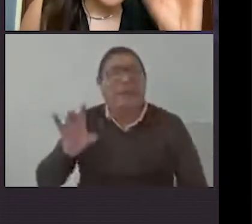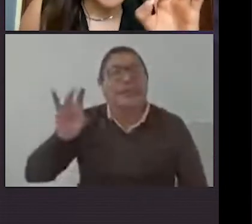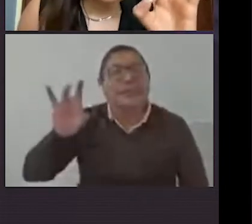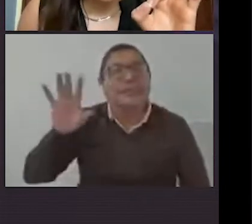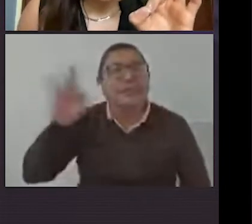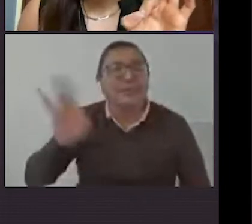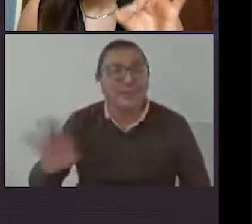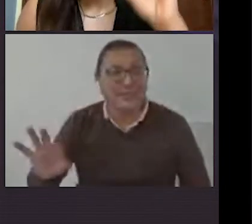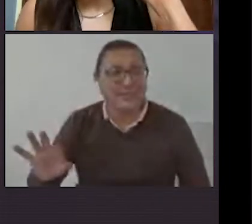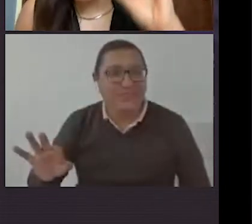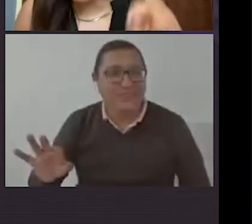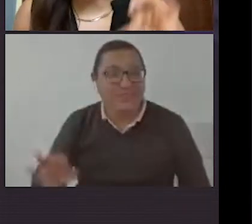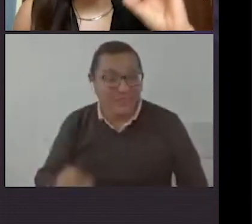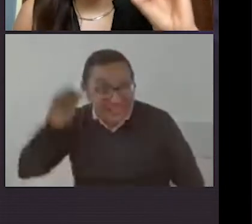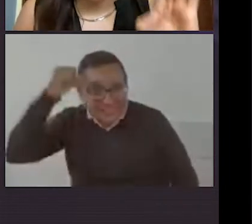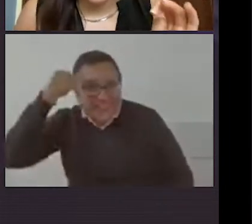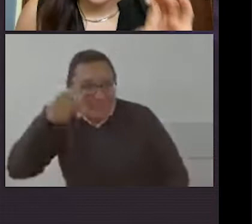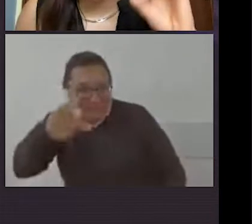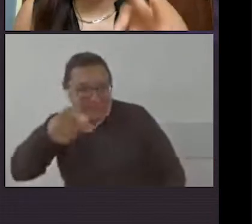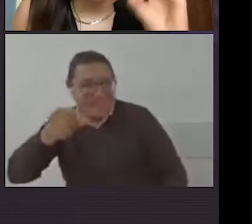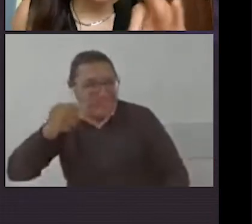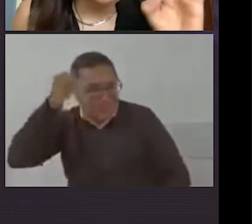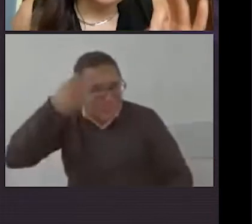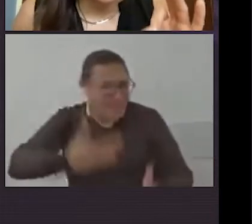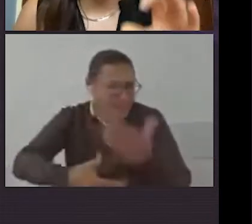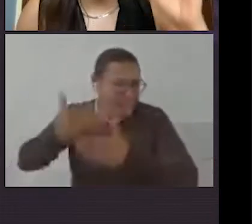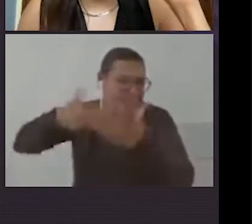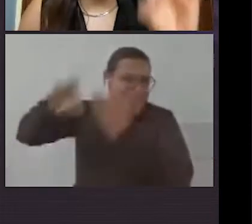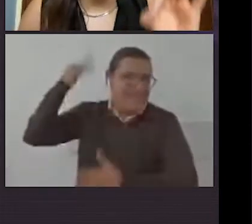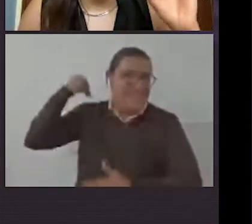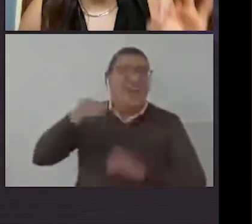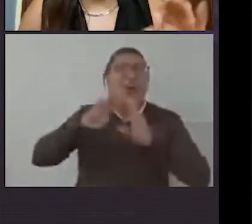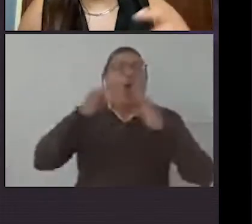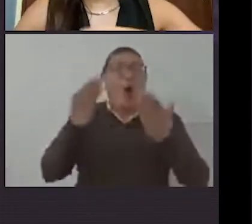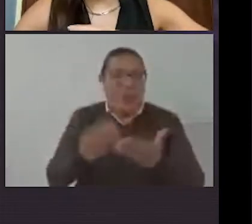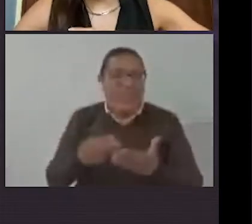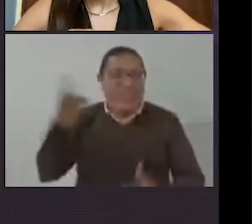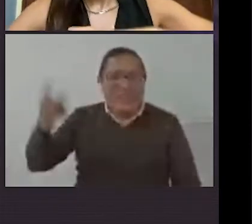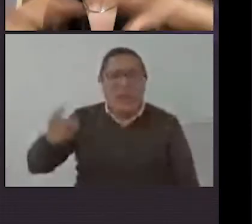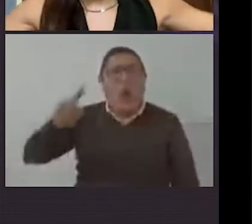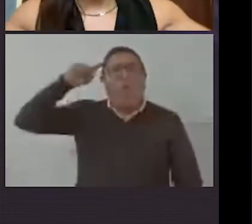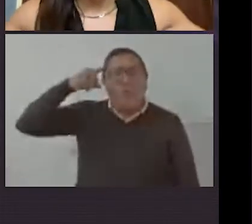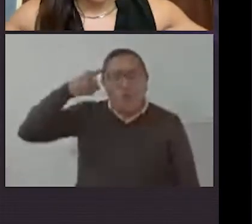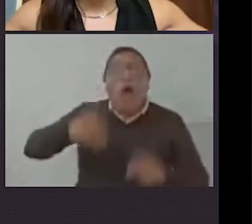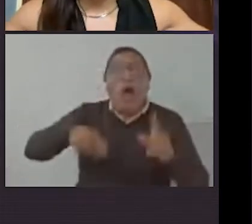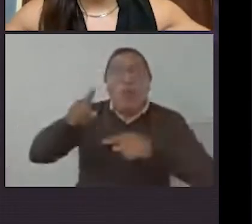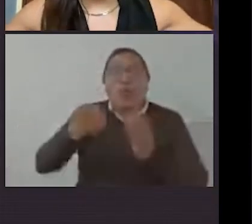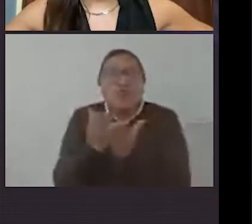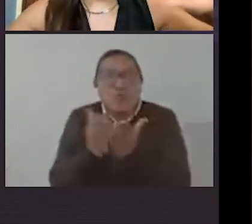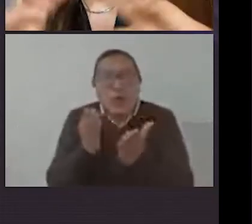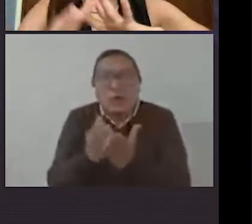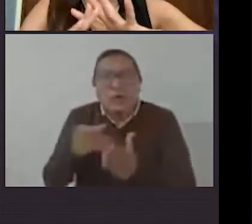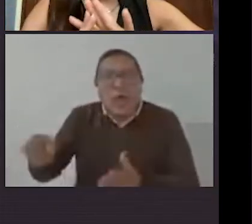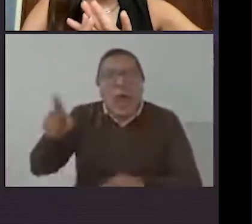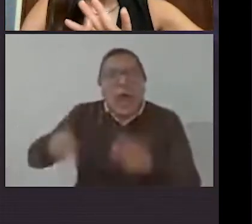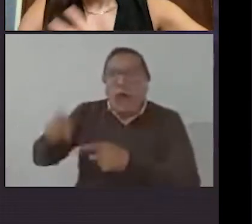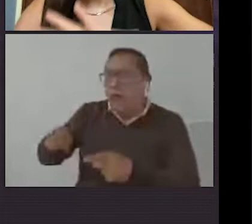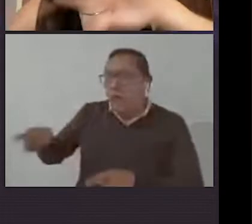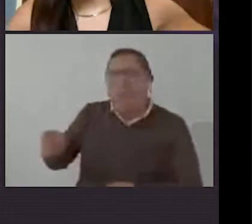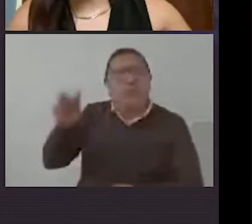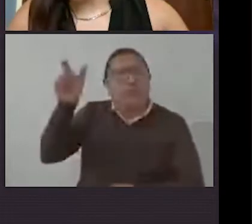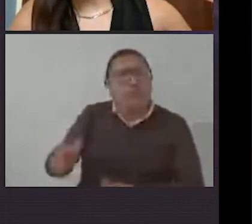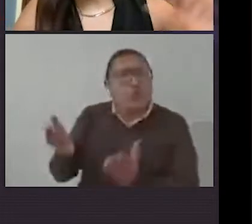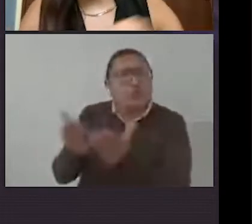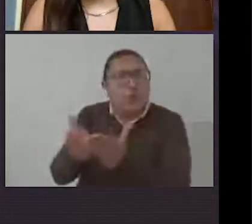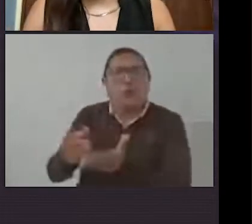que el más burro de la escuela, así le decimos en México, el más burro de la escuela es el que siempre sacaba malas calificaciones, el